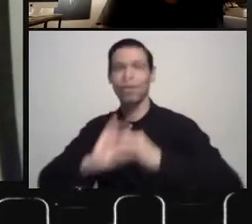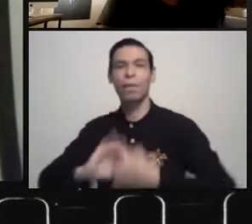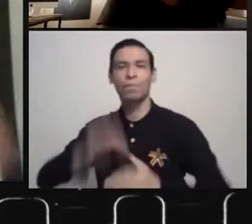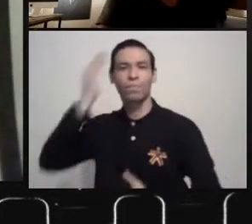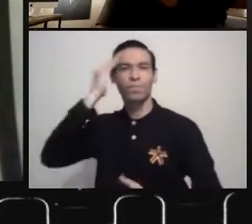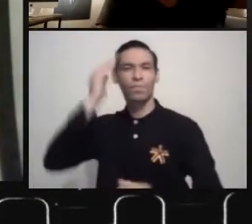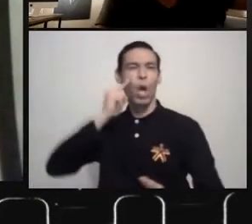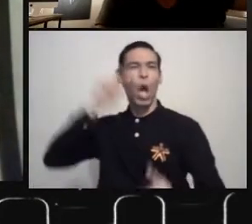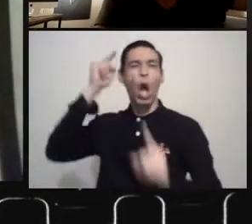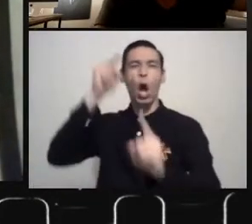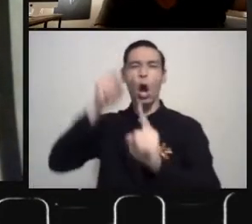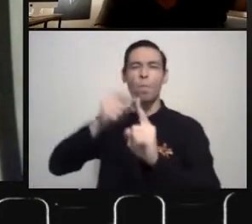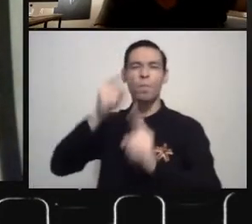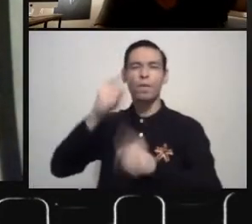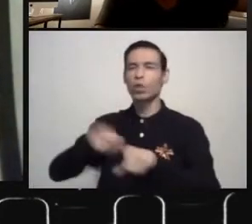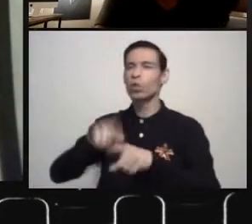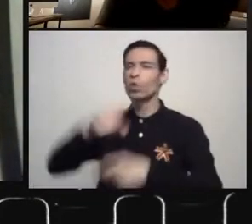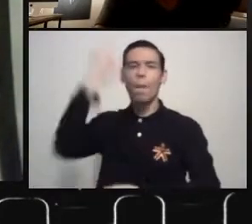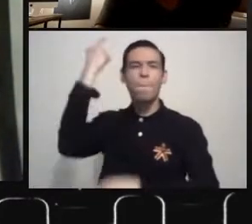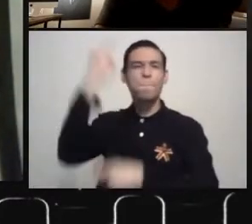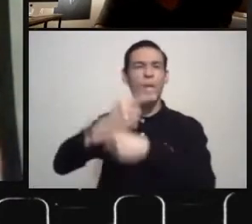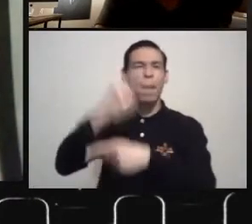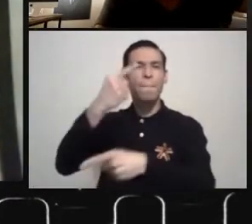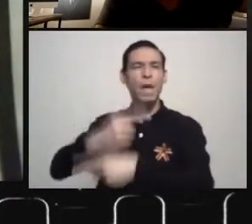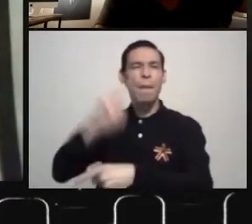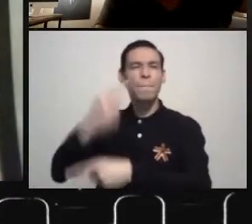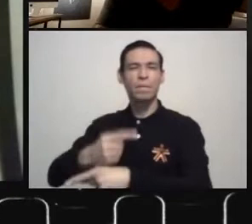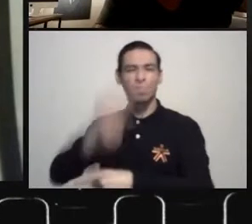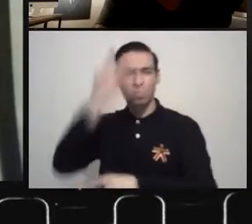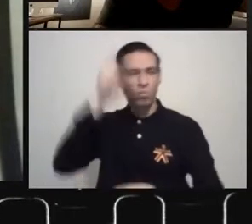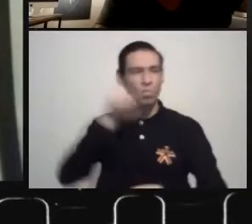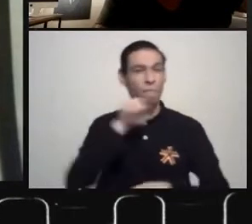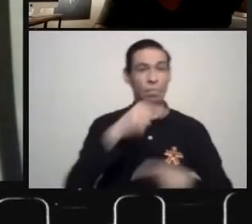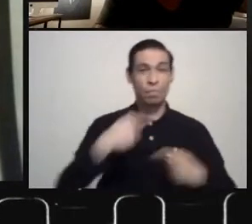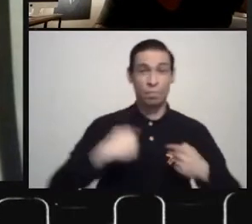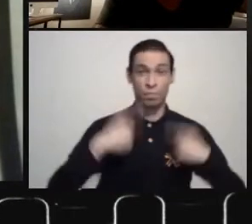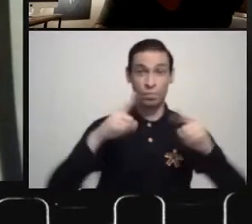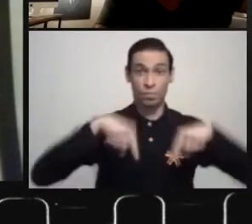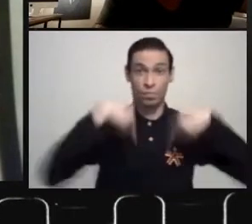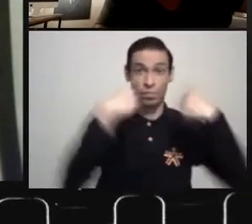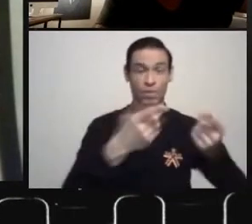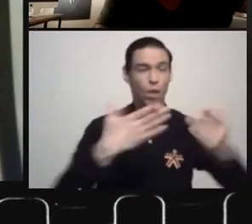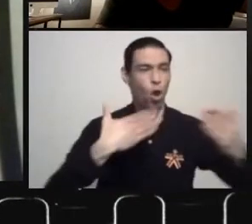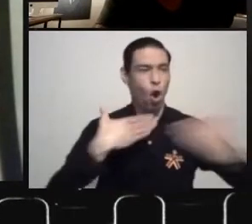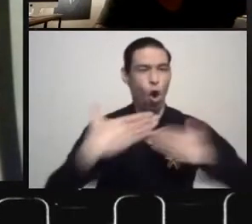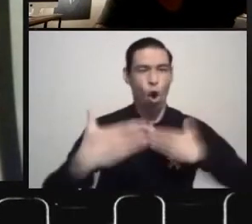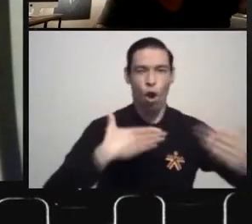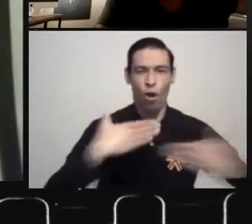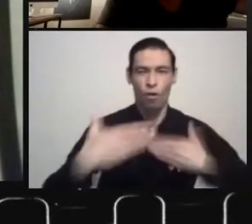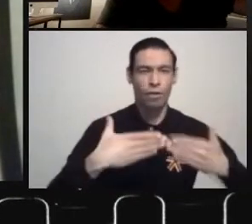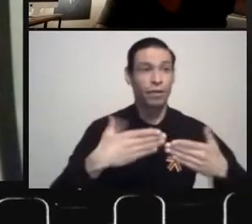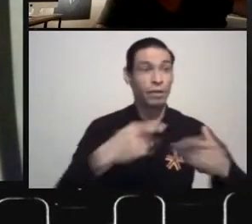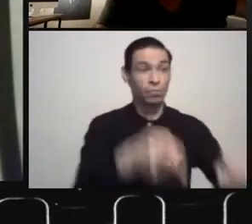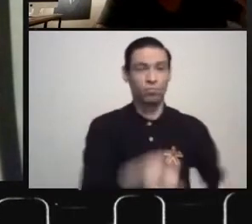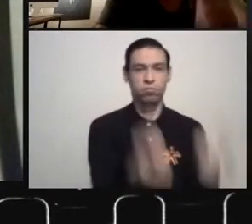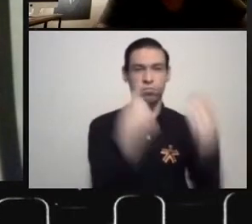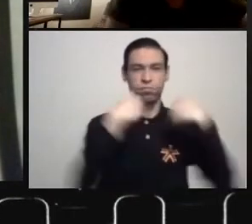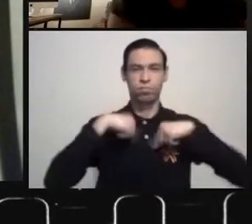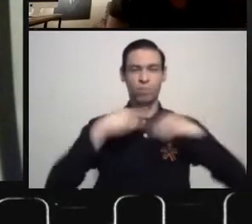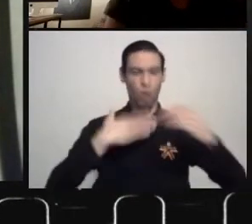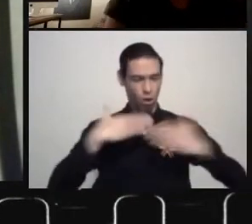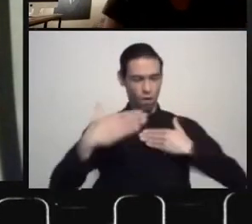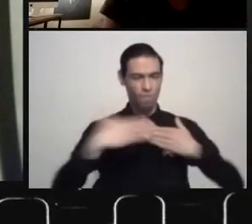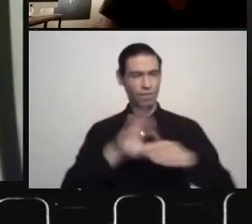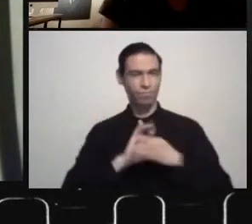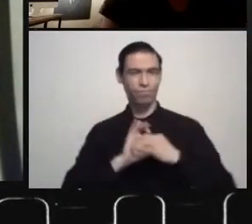porque confiamos en el otro y obviamente todo lo que el actor va a traer pues va a ser en provecho y en beneficio